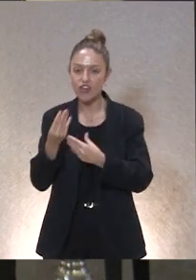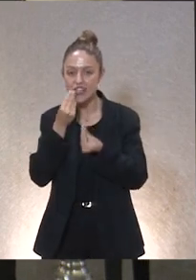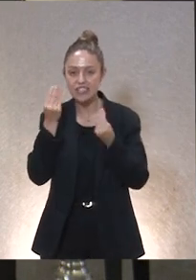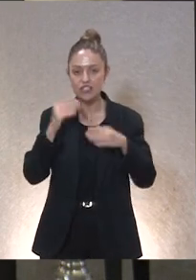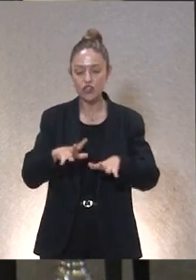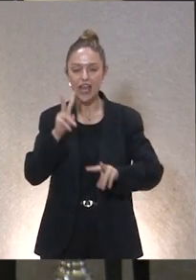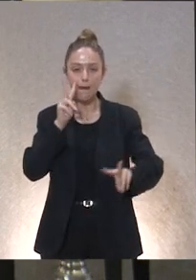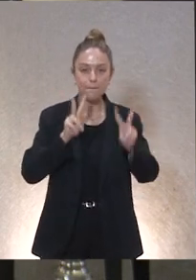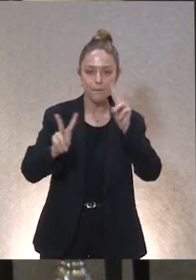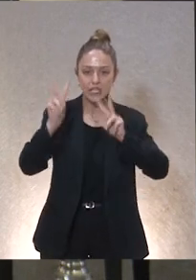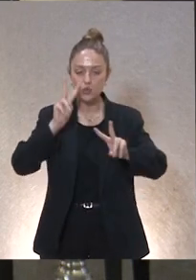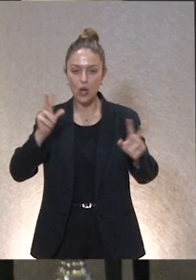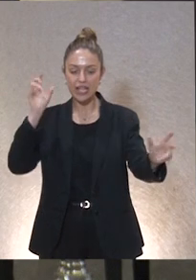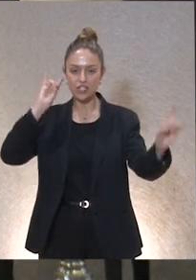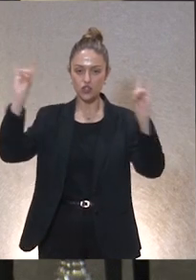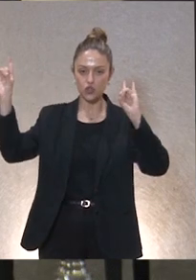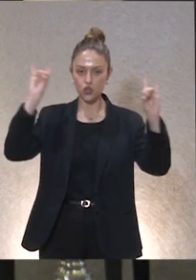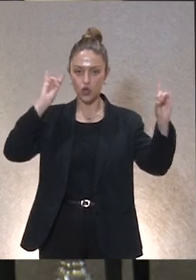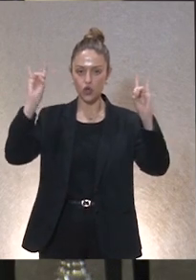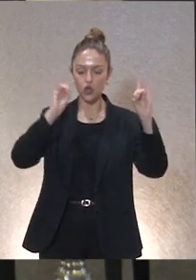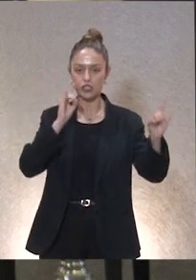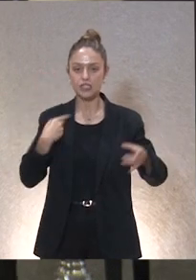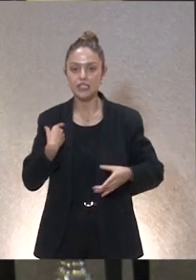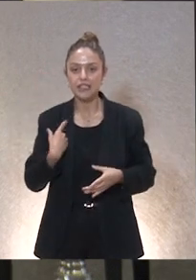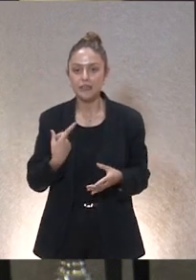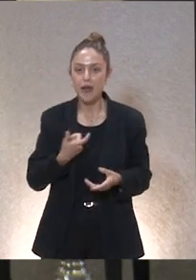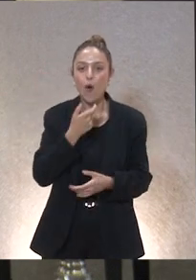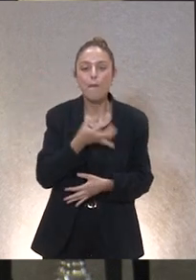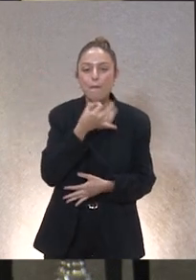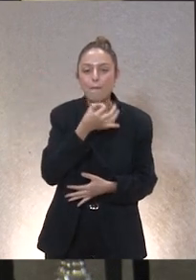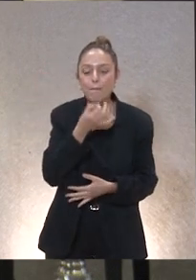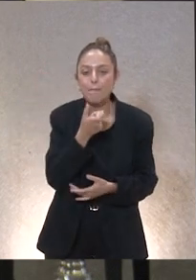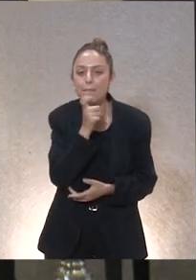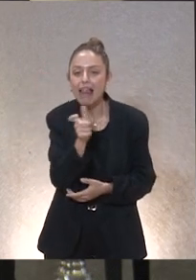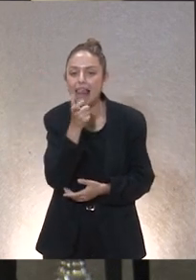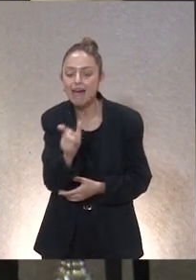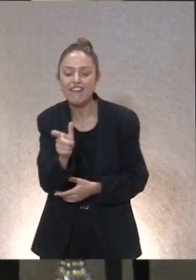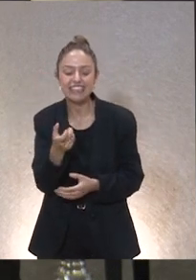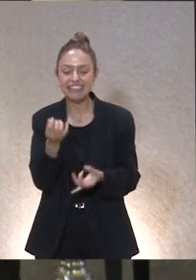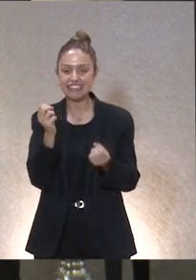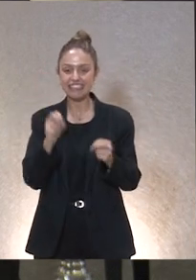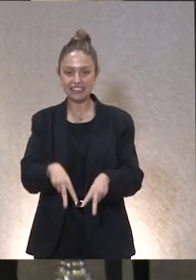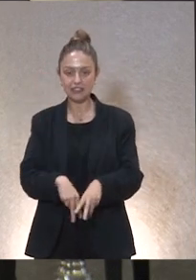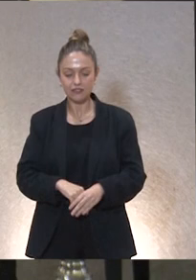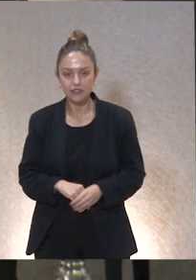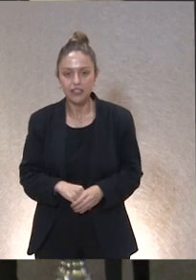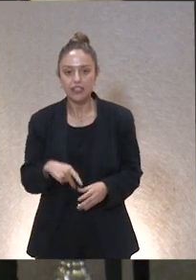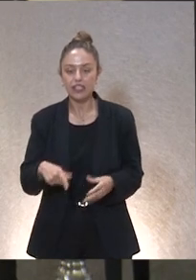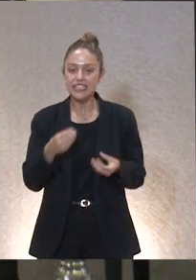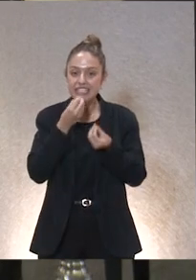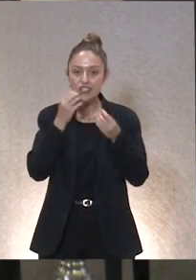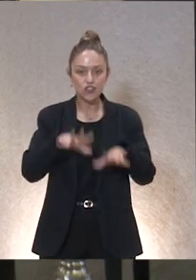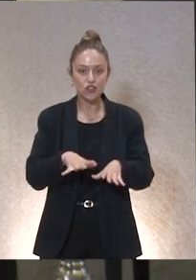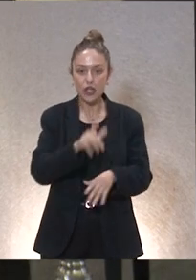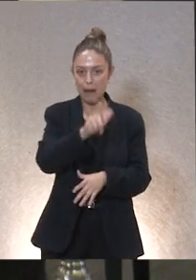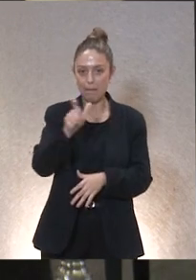visuales y Sonoras que van narrando Eso sí sin palabras historias para todos los públicos y que hoy nos